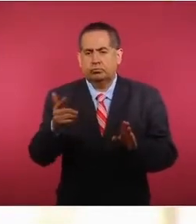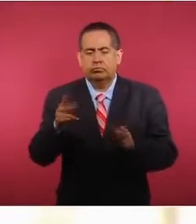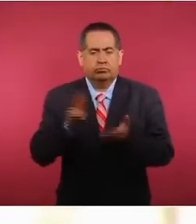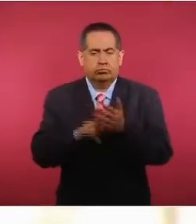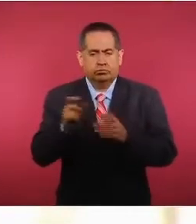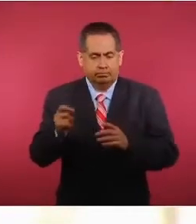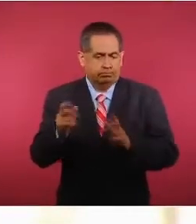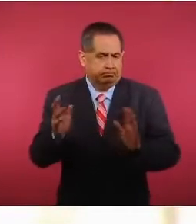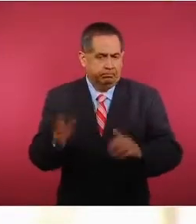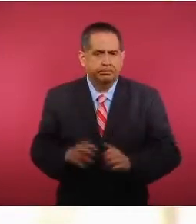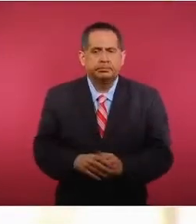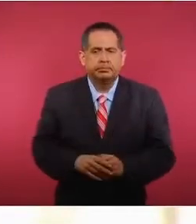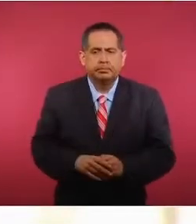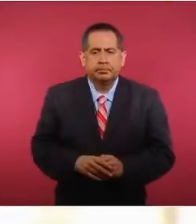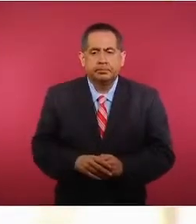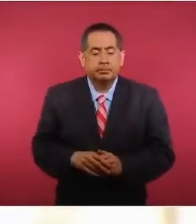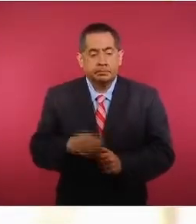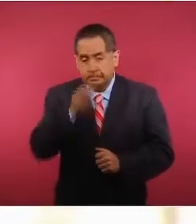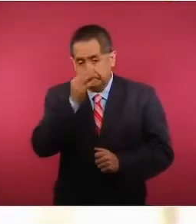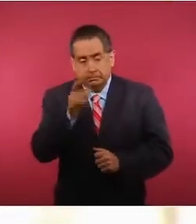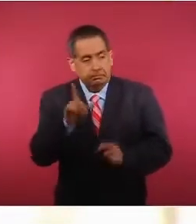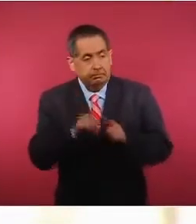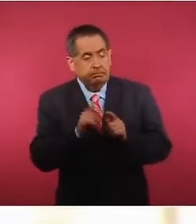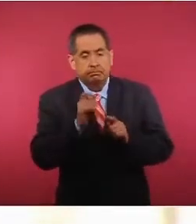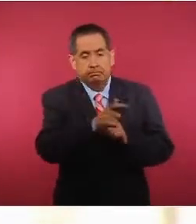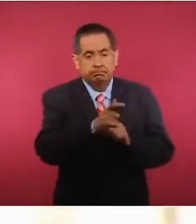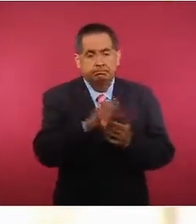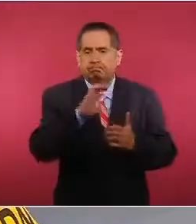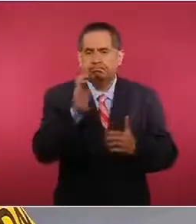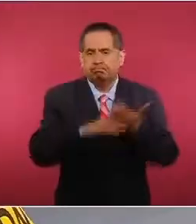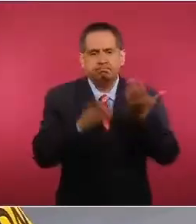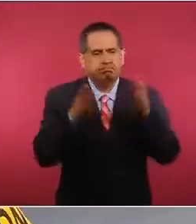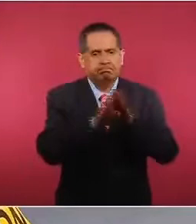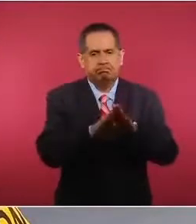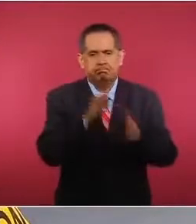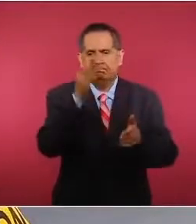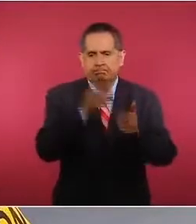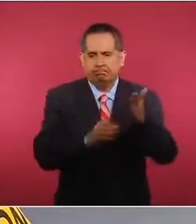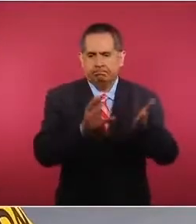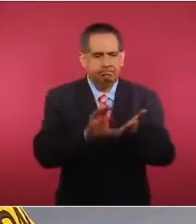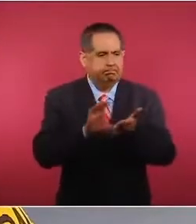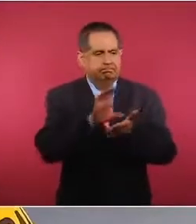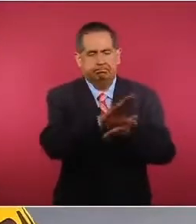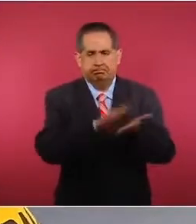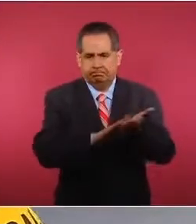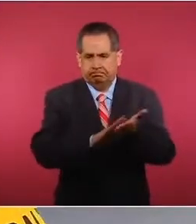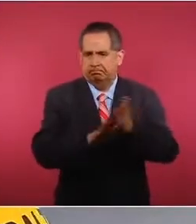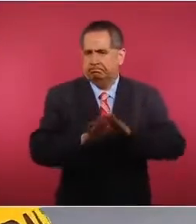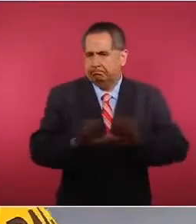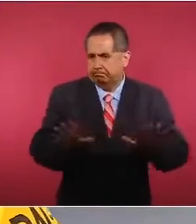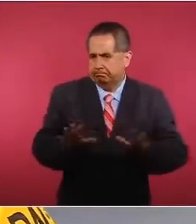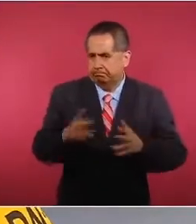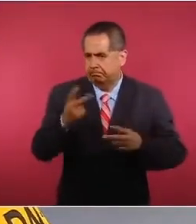20. Nada más tendríamos que pagar eso y ya se cierra el financiamiento.